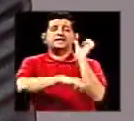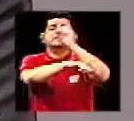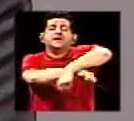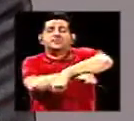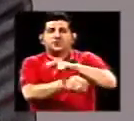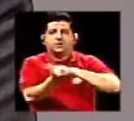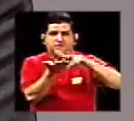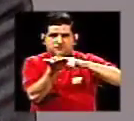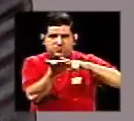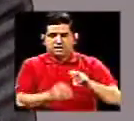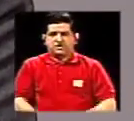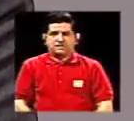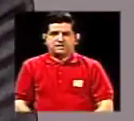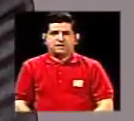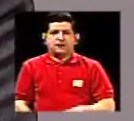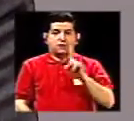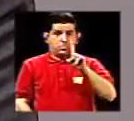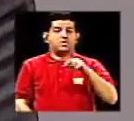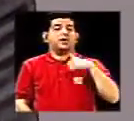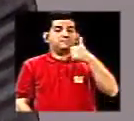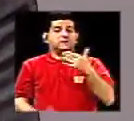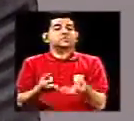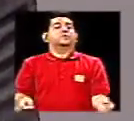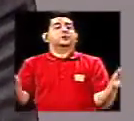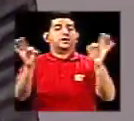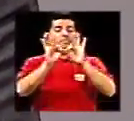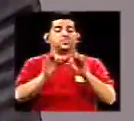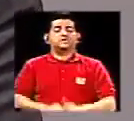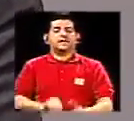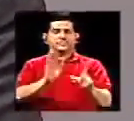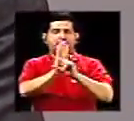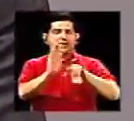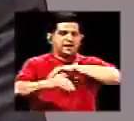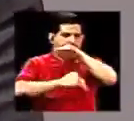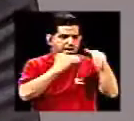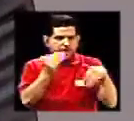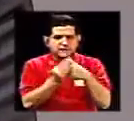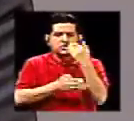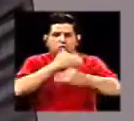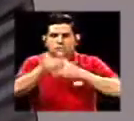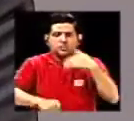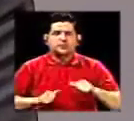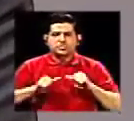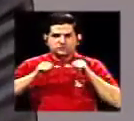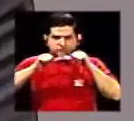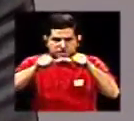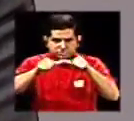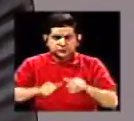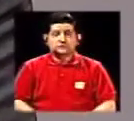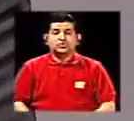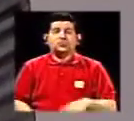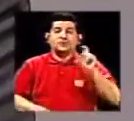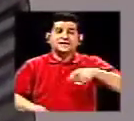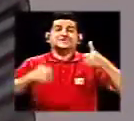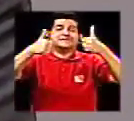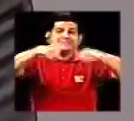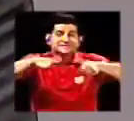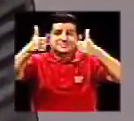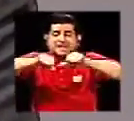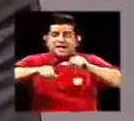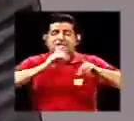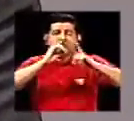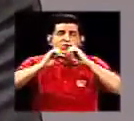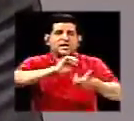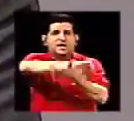Liberación con una victoria muy importante que le dé legitimidad a todo el proceso que se viene, que es muy fuerte, un proceso de concertación, diálogos y